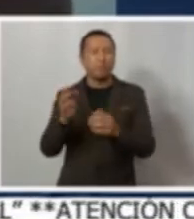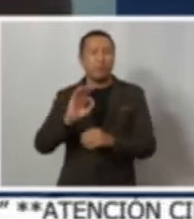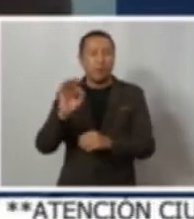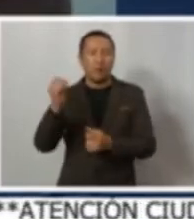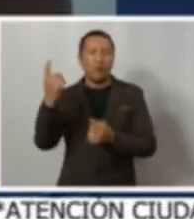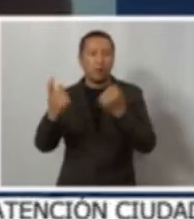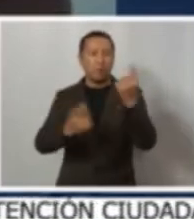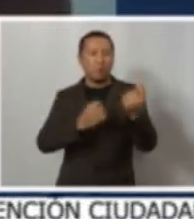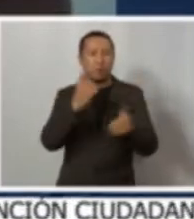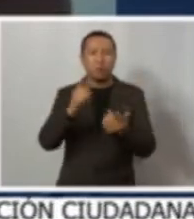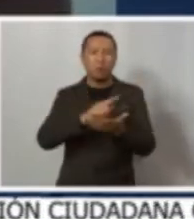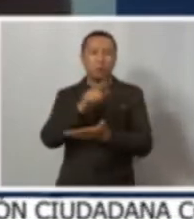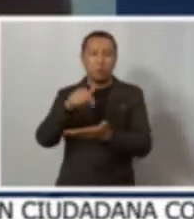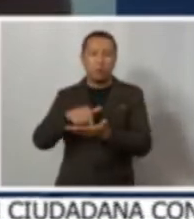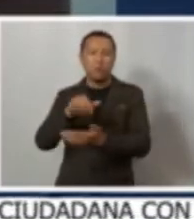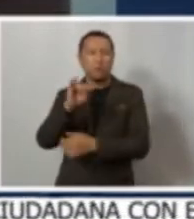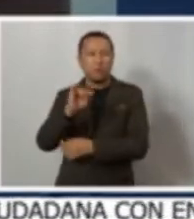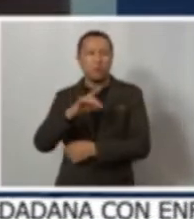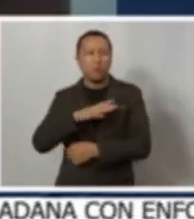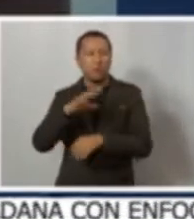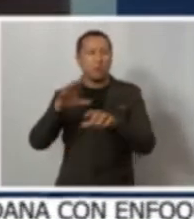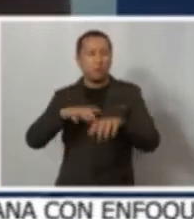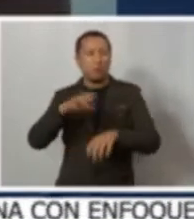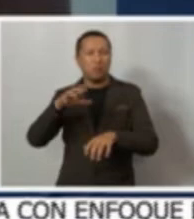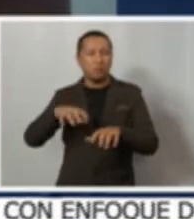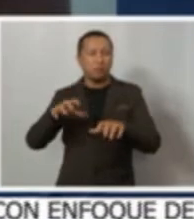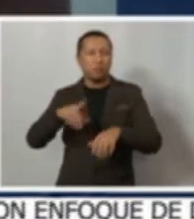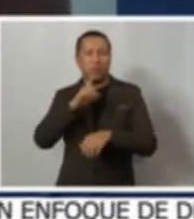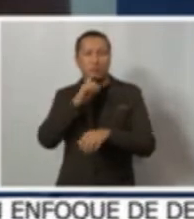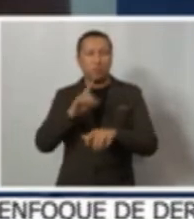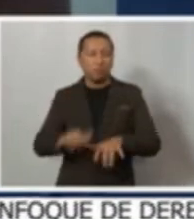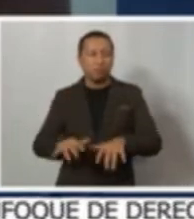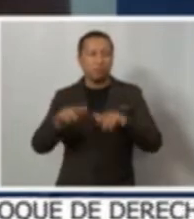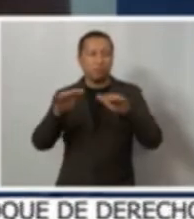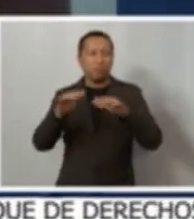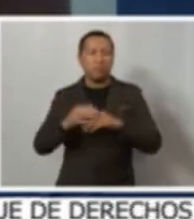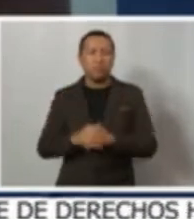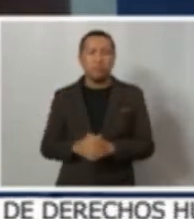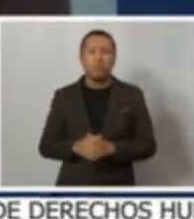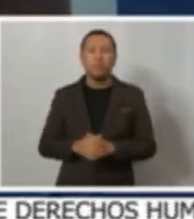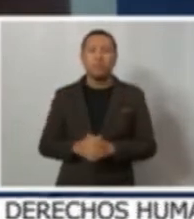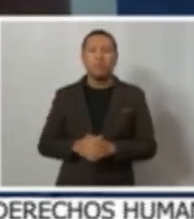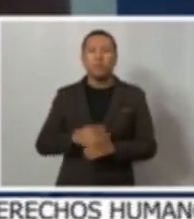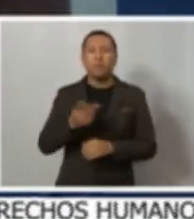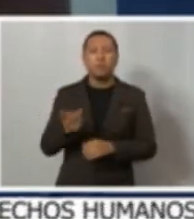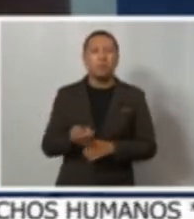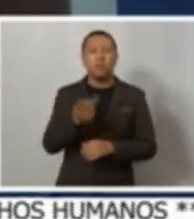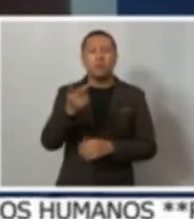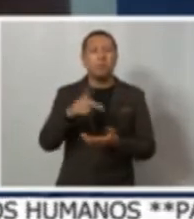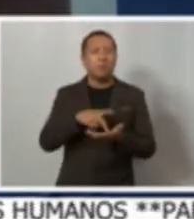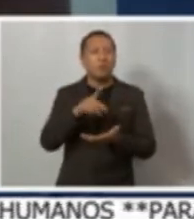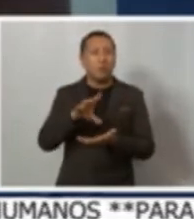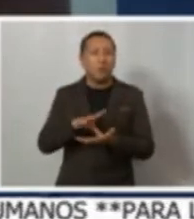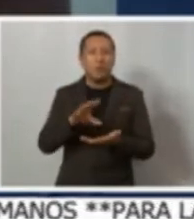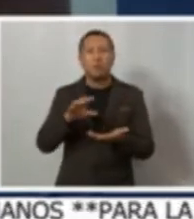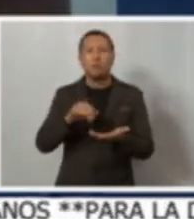en algunos puntos de Quintana Roo. Buen día, saludos. Información sobre daños graves en Playa del Carmen y Cancún. Holbox nos pregunta Alejandro